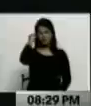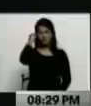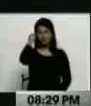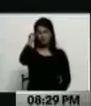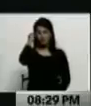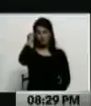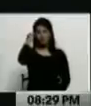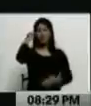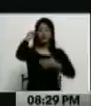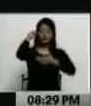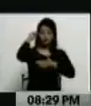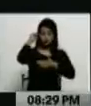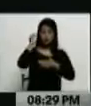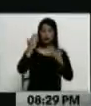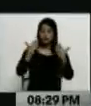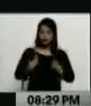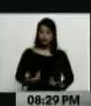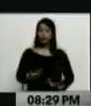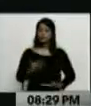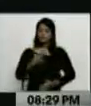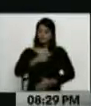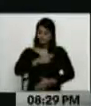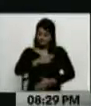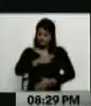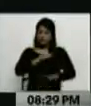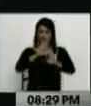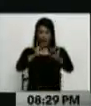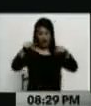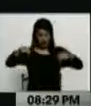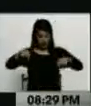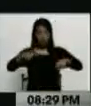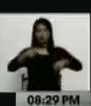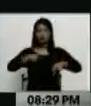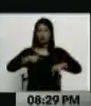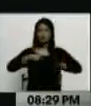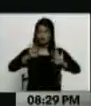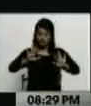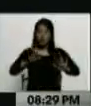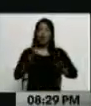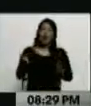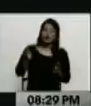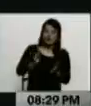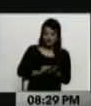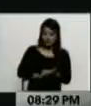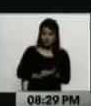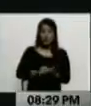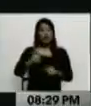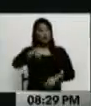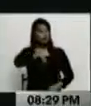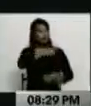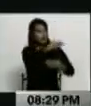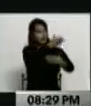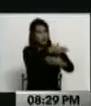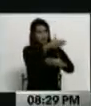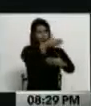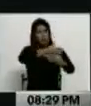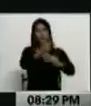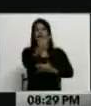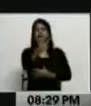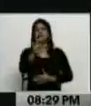Yo quiero desde aquí de ver otra vez llevamos 35 30 años y no